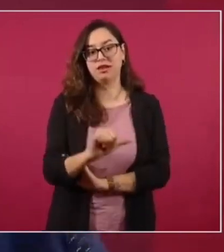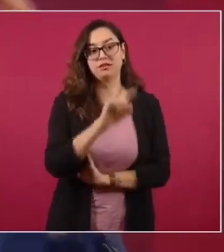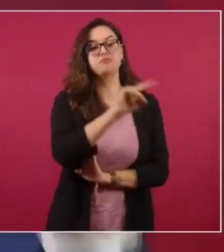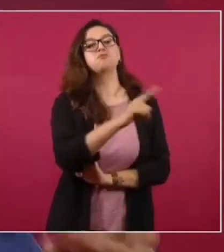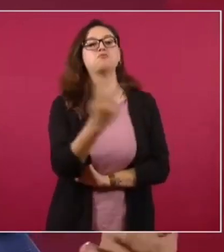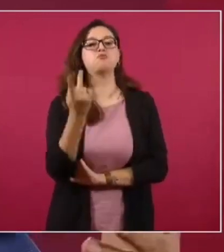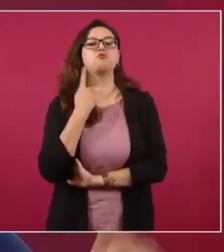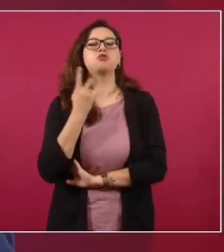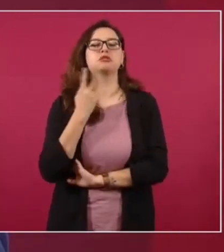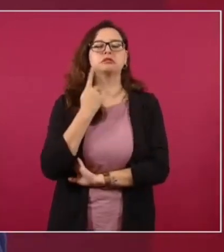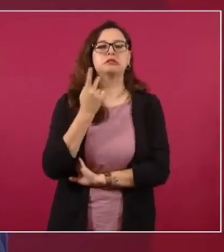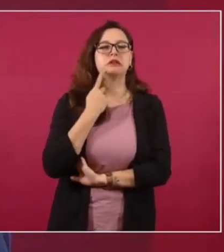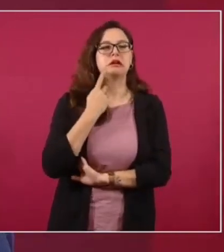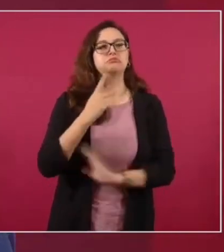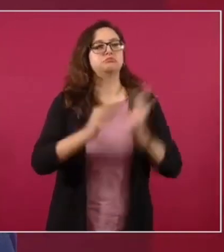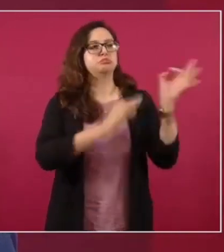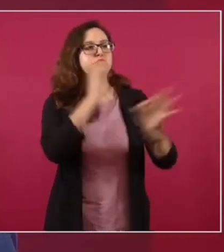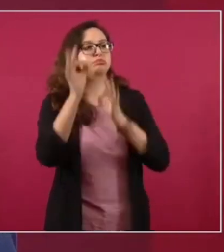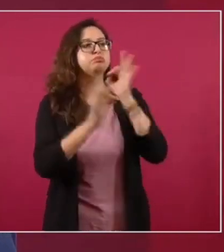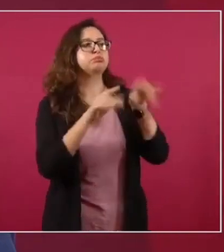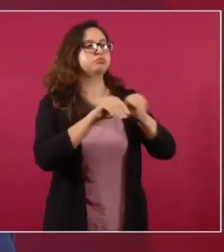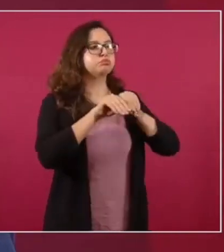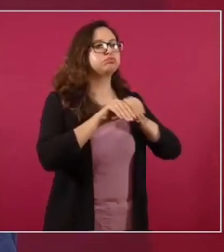hacen campaña